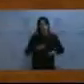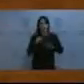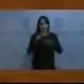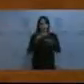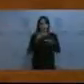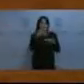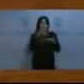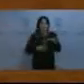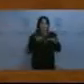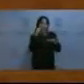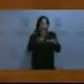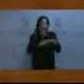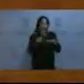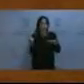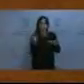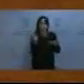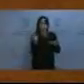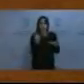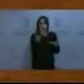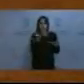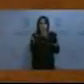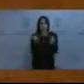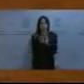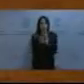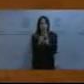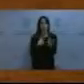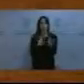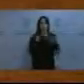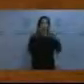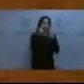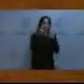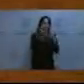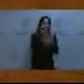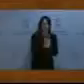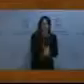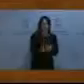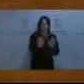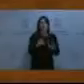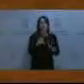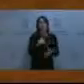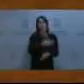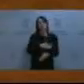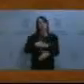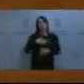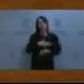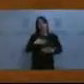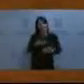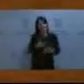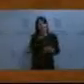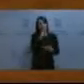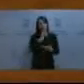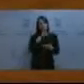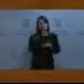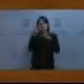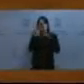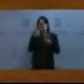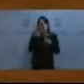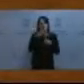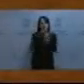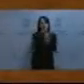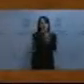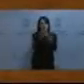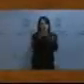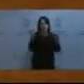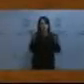muy breve y no me voy a detener en ella. Y sí les digo algo que me va a causar una cierta satisfacción, y es el voto positivo que yo creo que se va a producir de